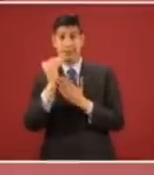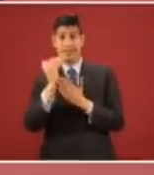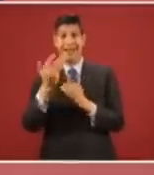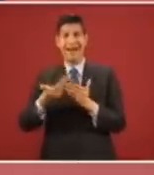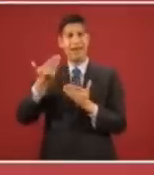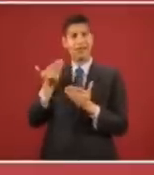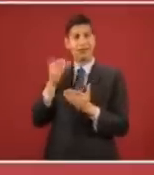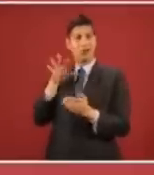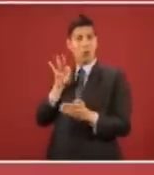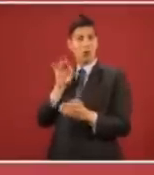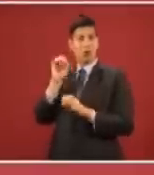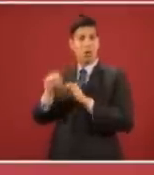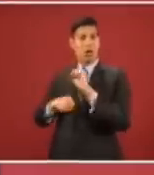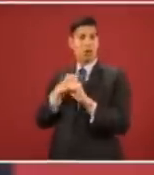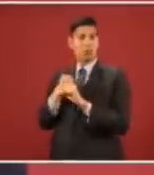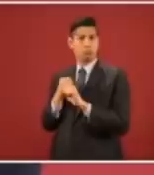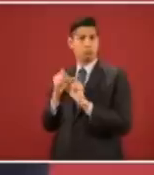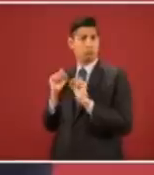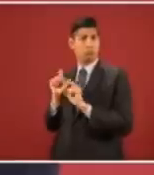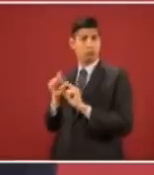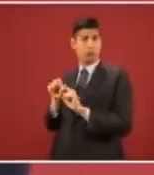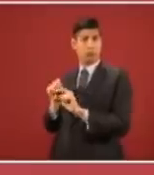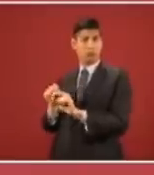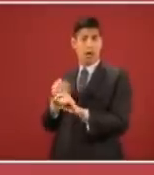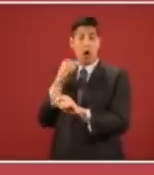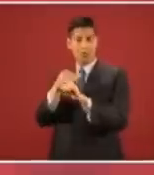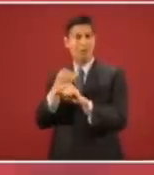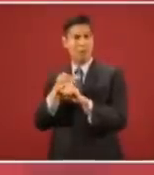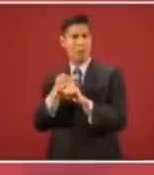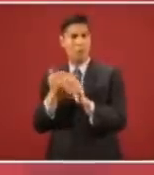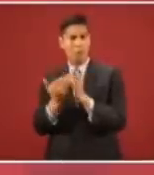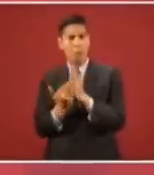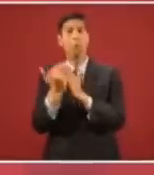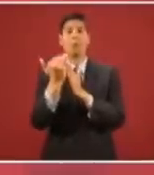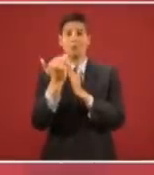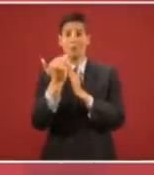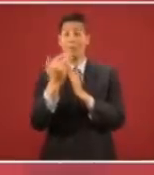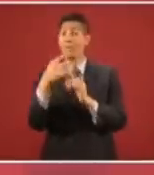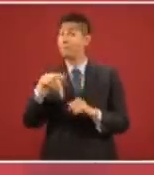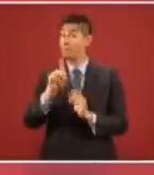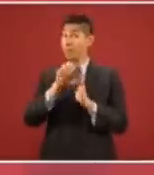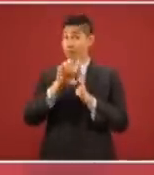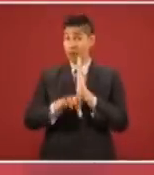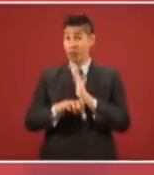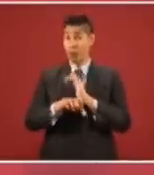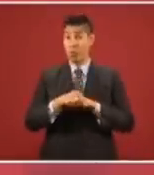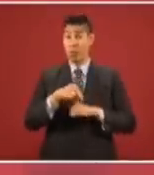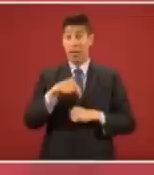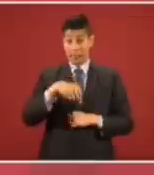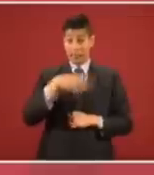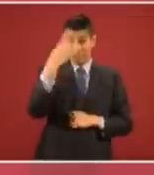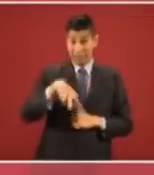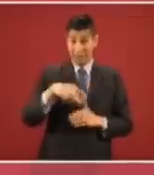eso, es más bajo el salario en México que en Guatemala, que en